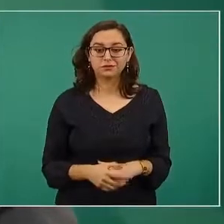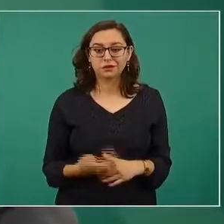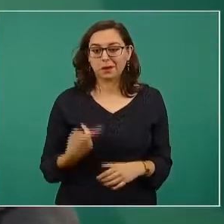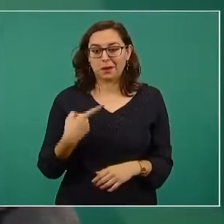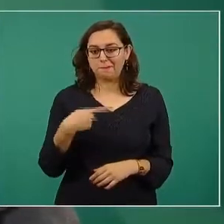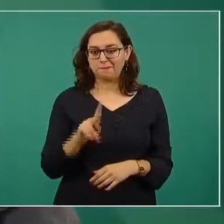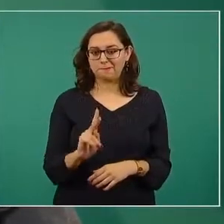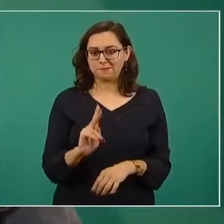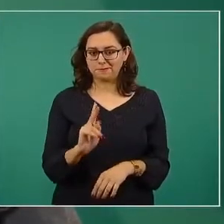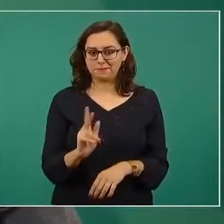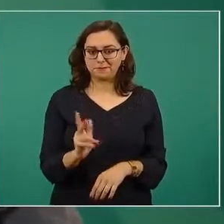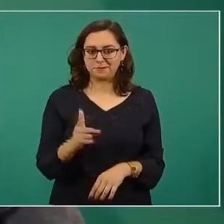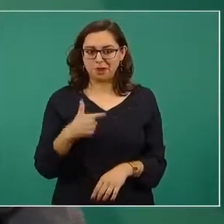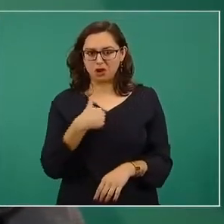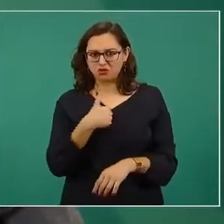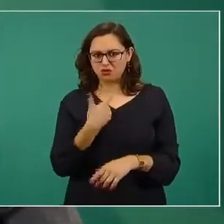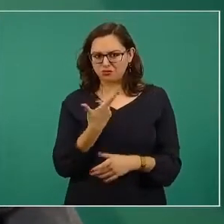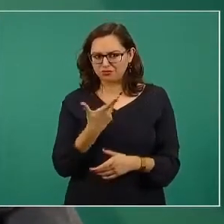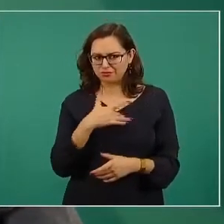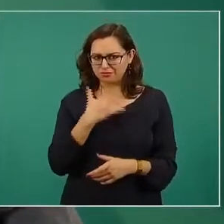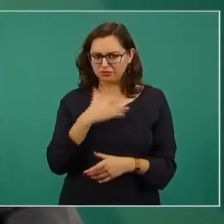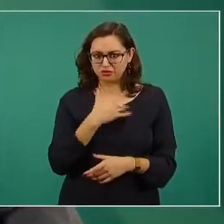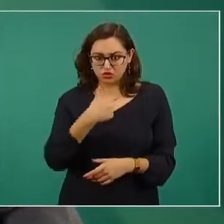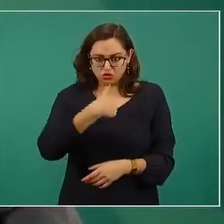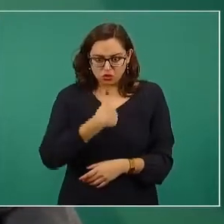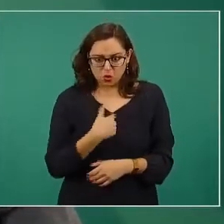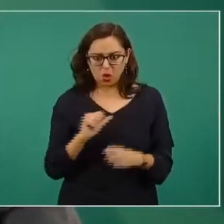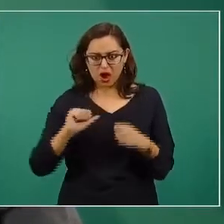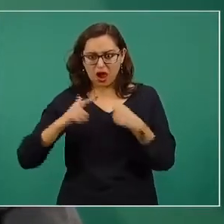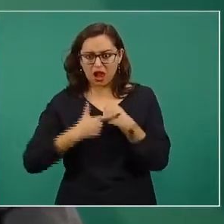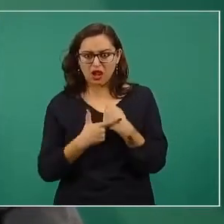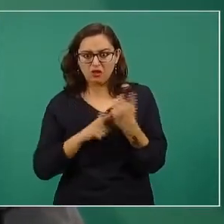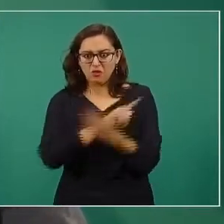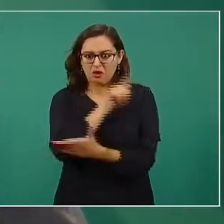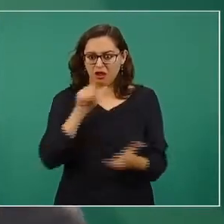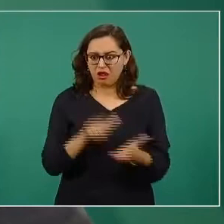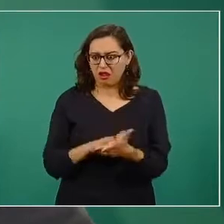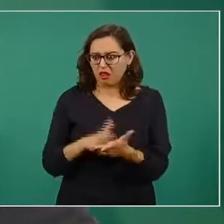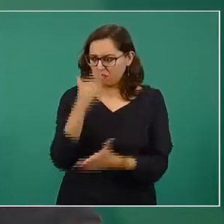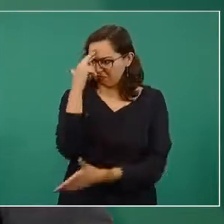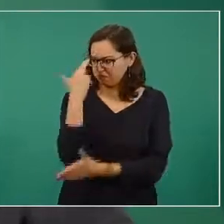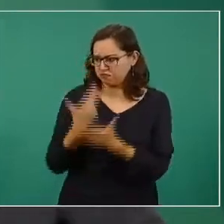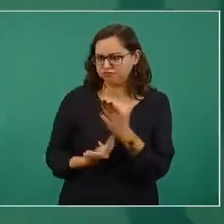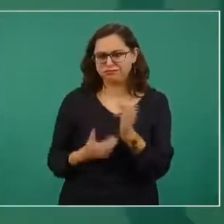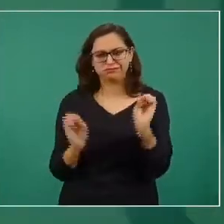que haya ningún delito. La transparencia es